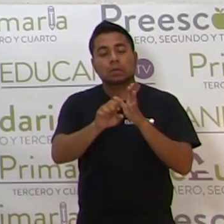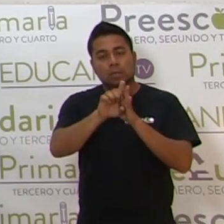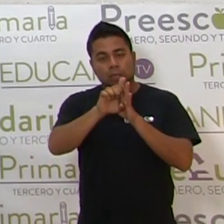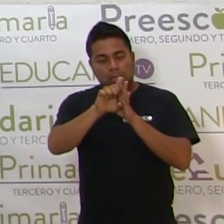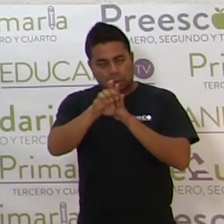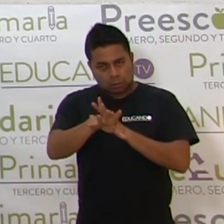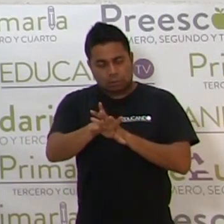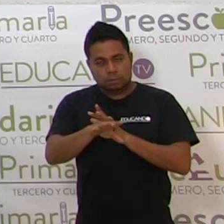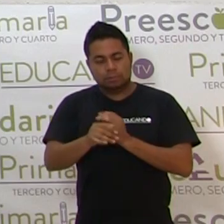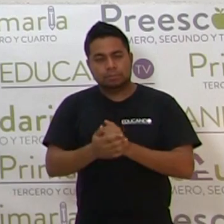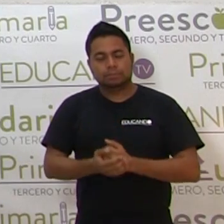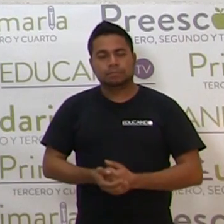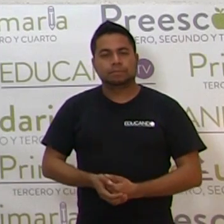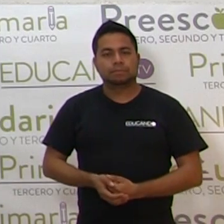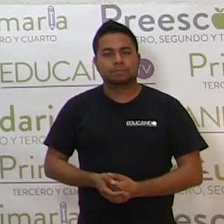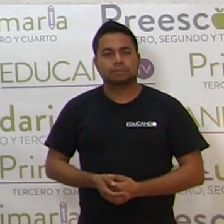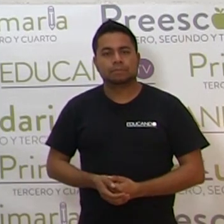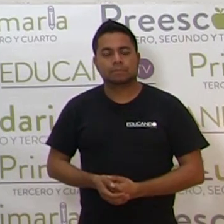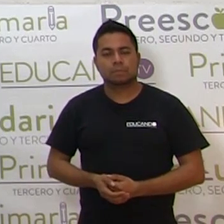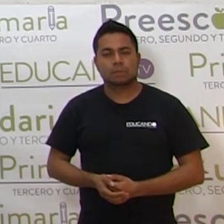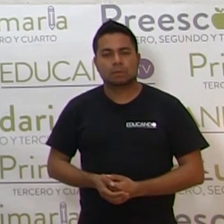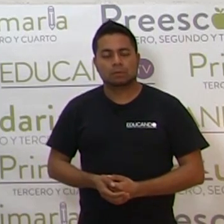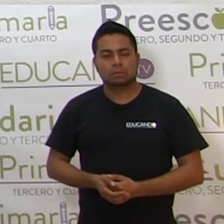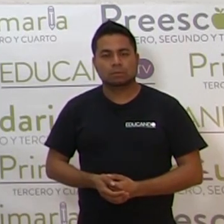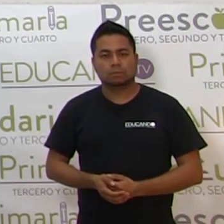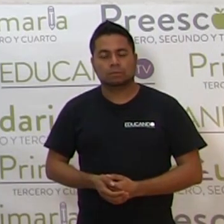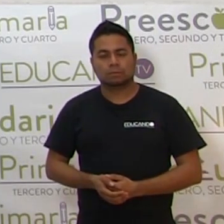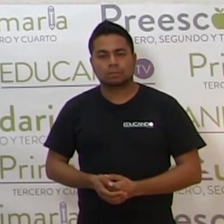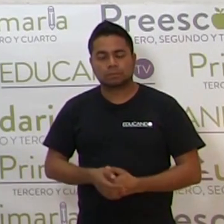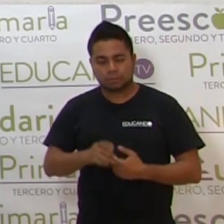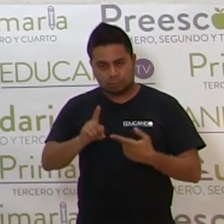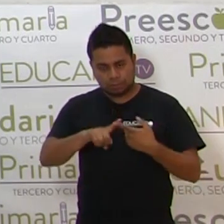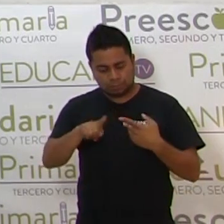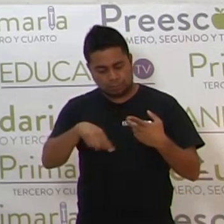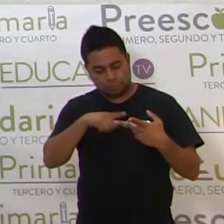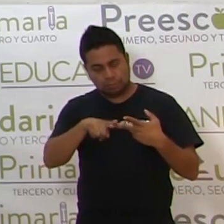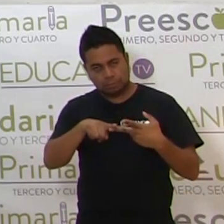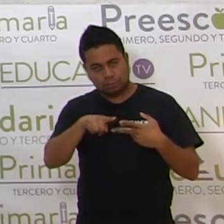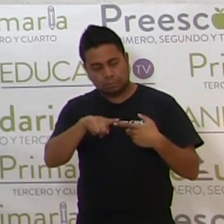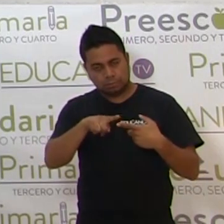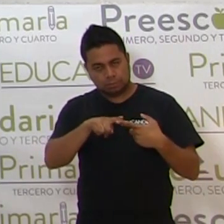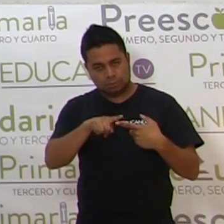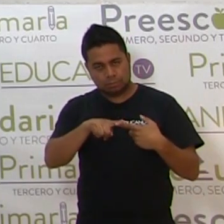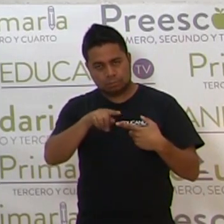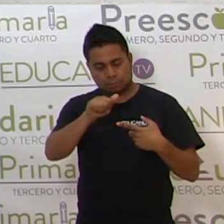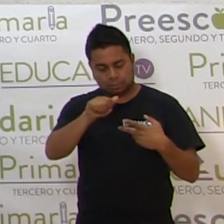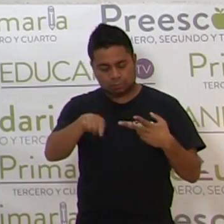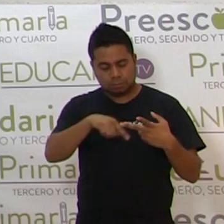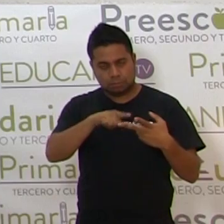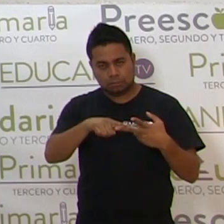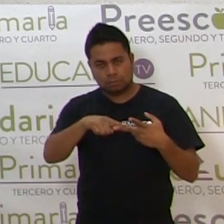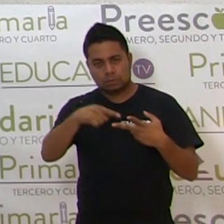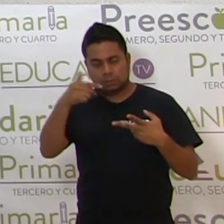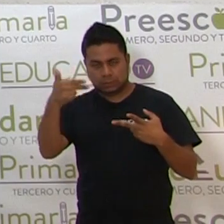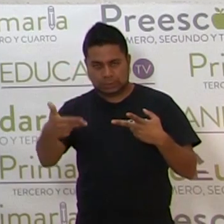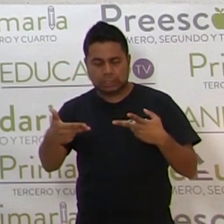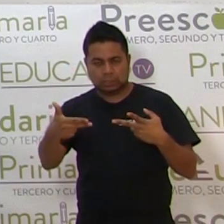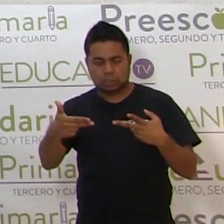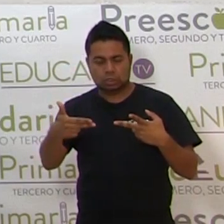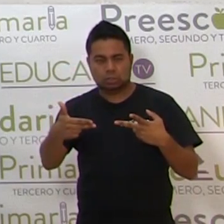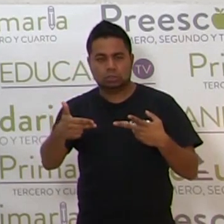encontremos una Y, y la segunda, cuando encontremos una H.